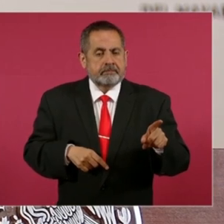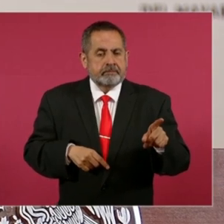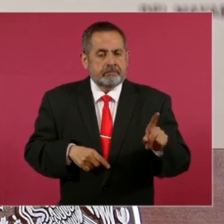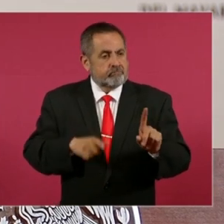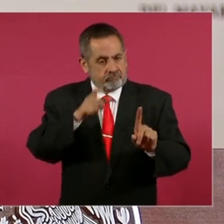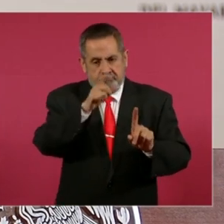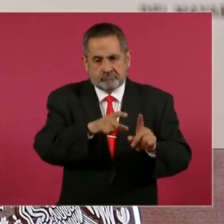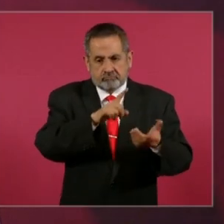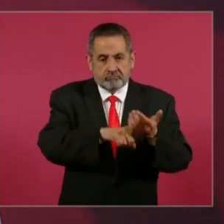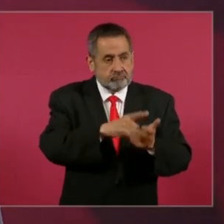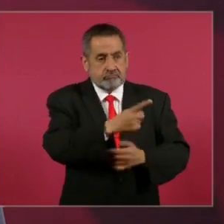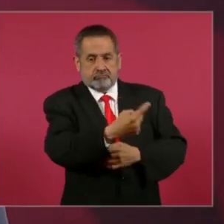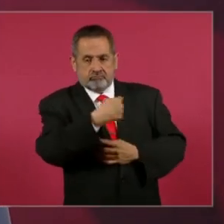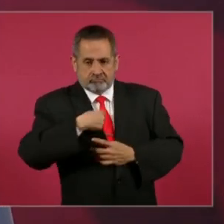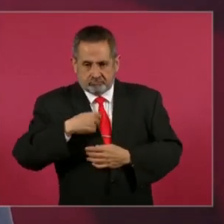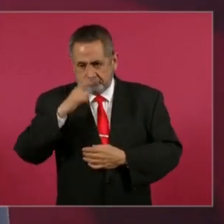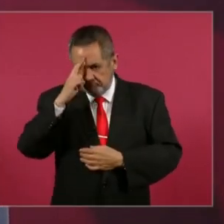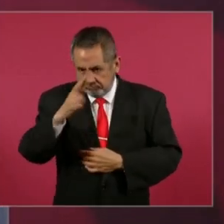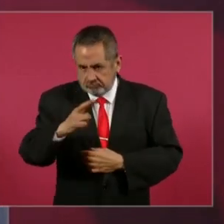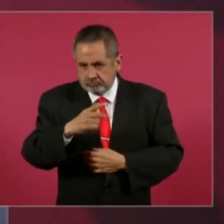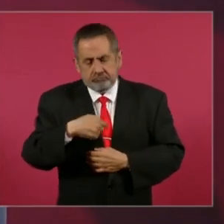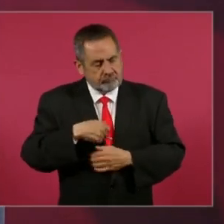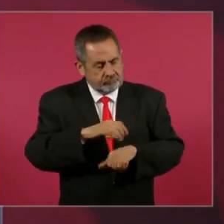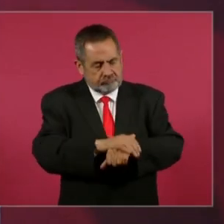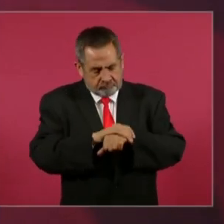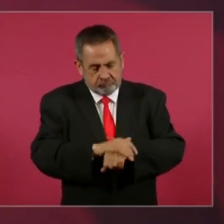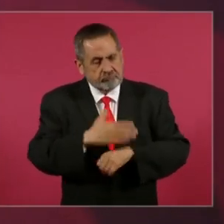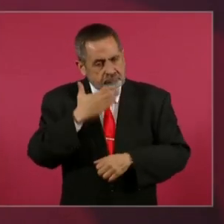que nos ha tratado bien como amigos